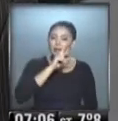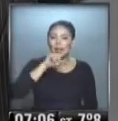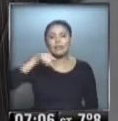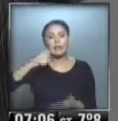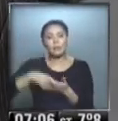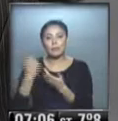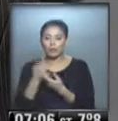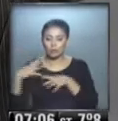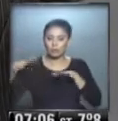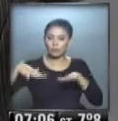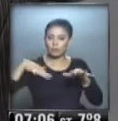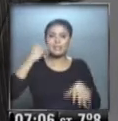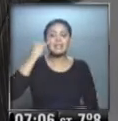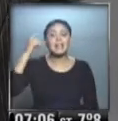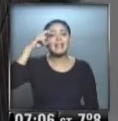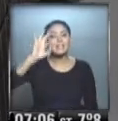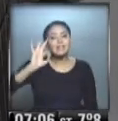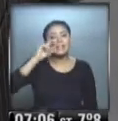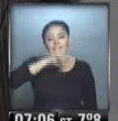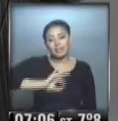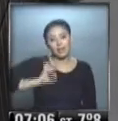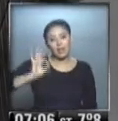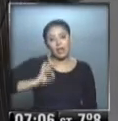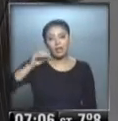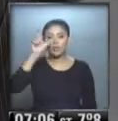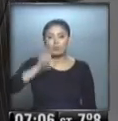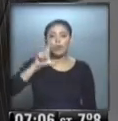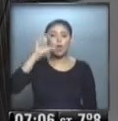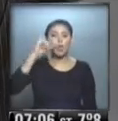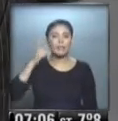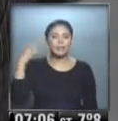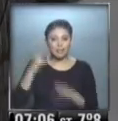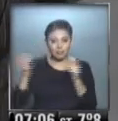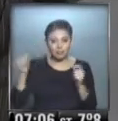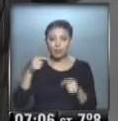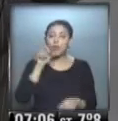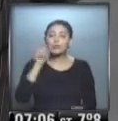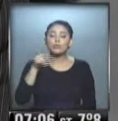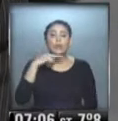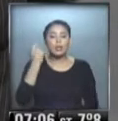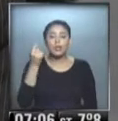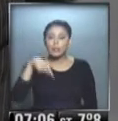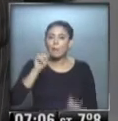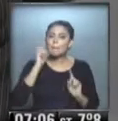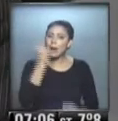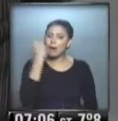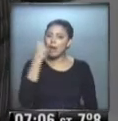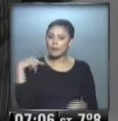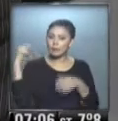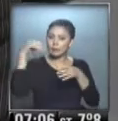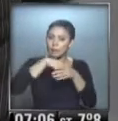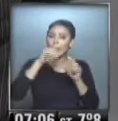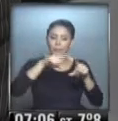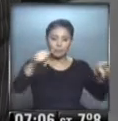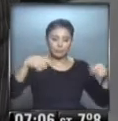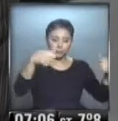Buenos Aires a 7 años de la desaparición de Jorge Julio López. Su hijo participó por primera vez, se colocó también una baldosa recordatoria y